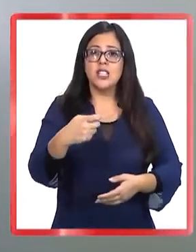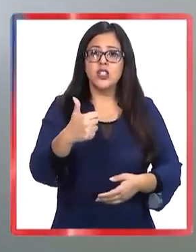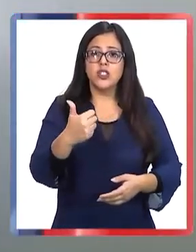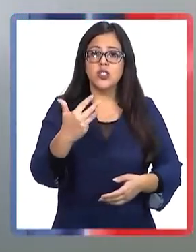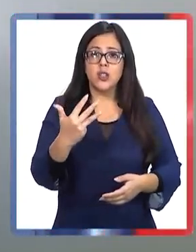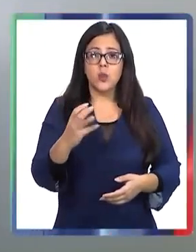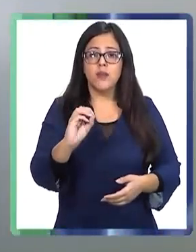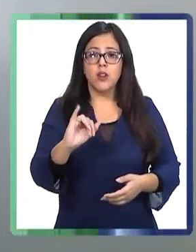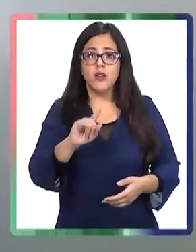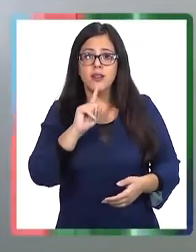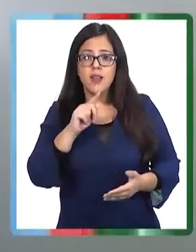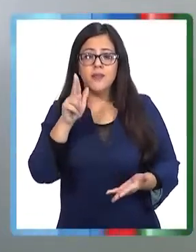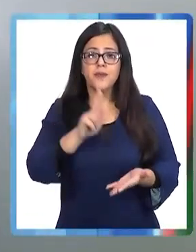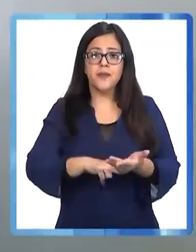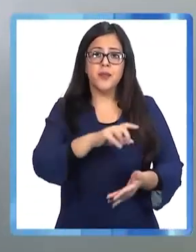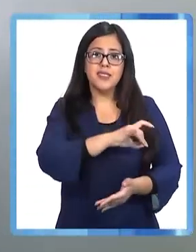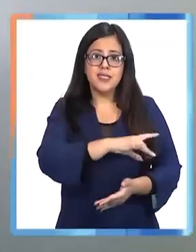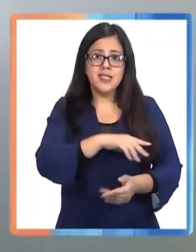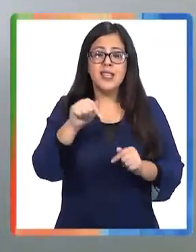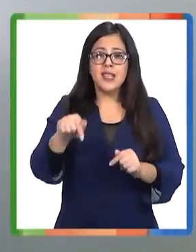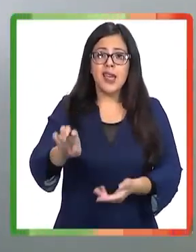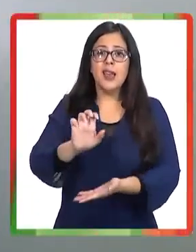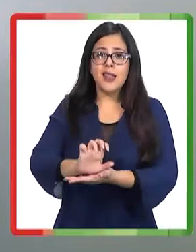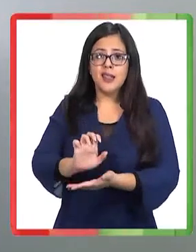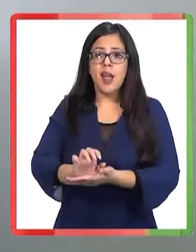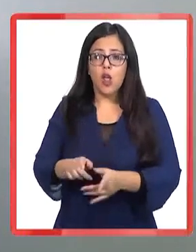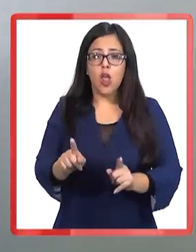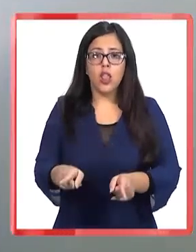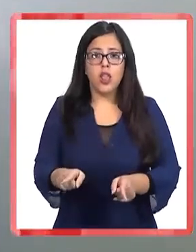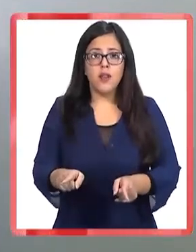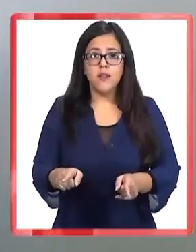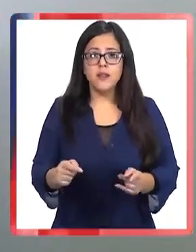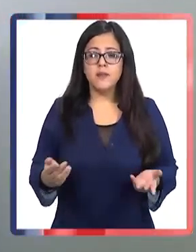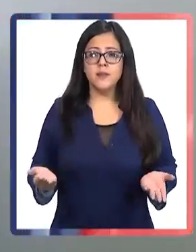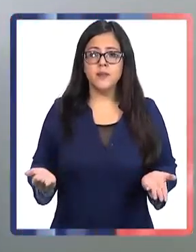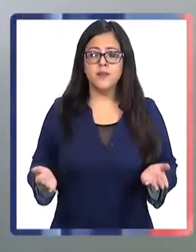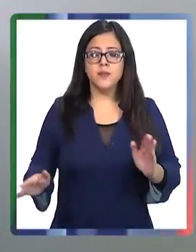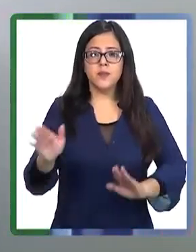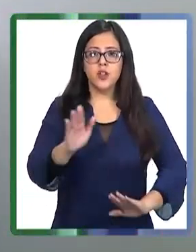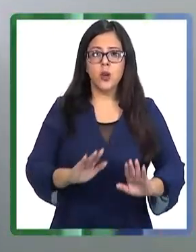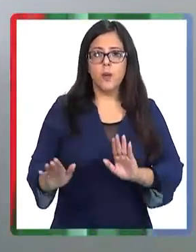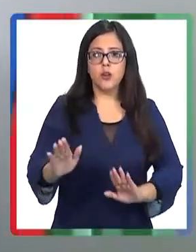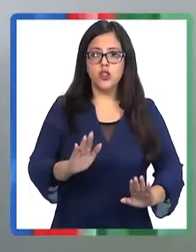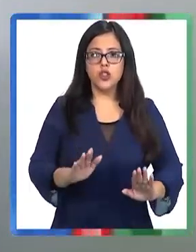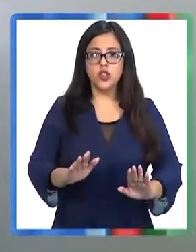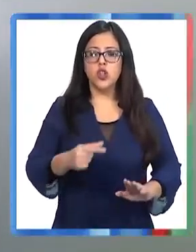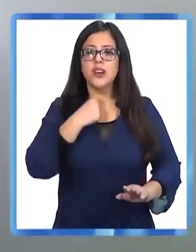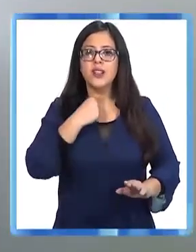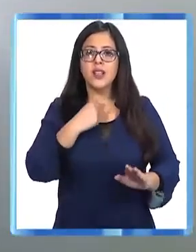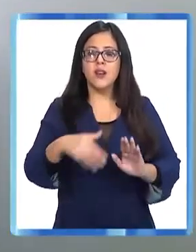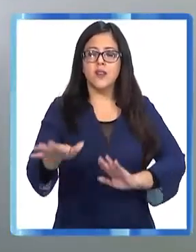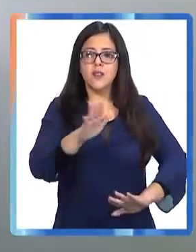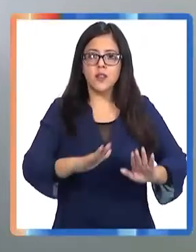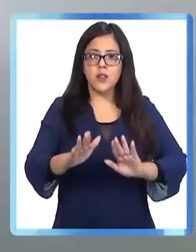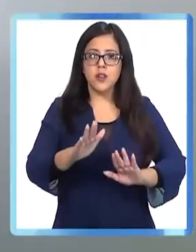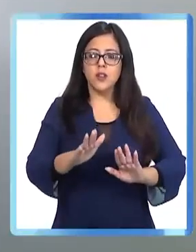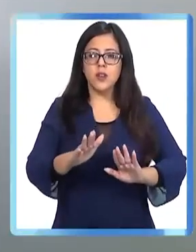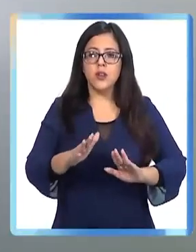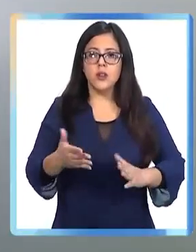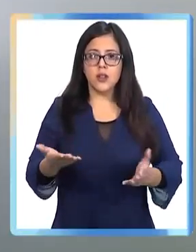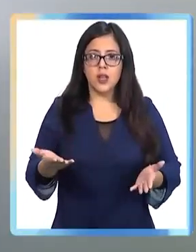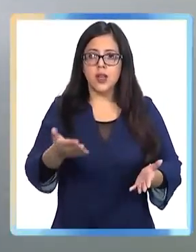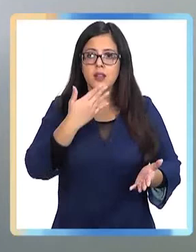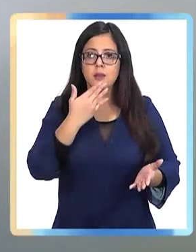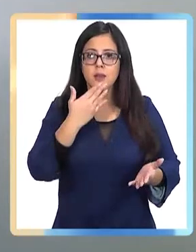169 de la OIT, ratificado por Chile, y que el Estado tiene el deber de protección y de garantizar su protección y